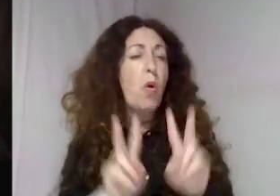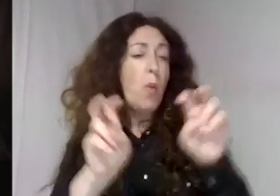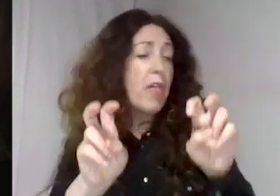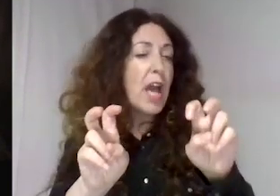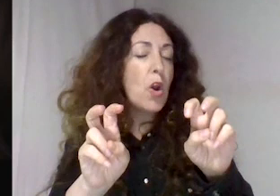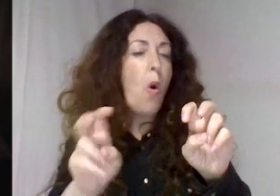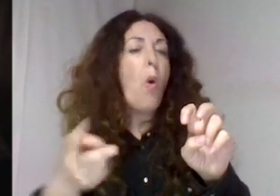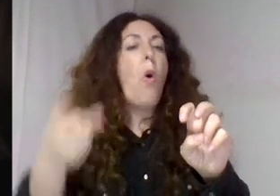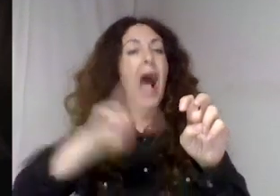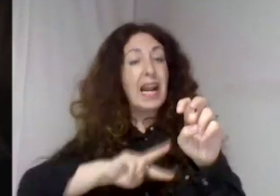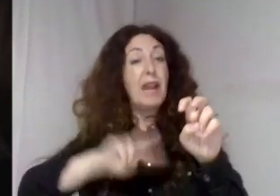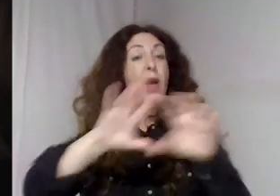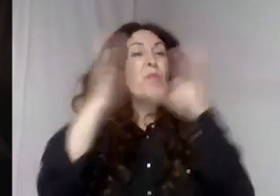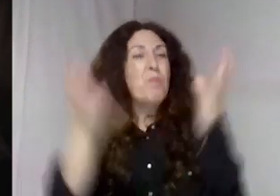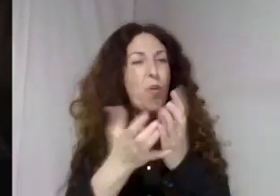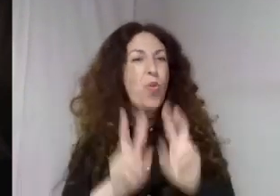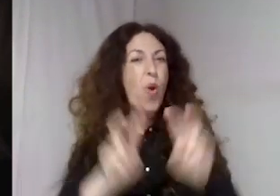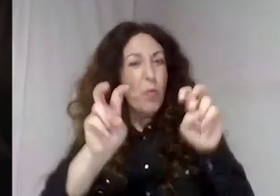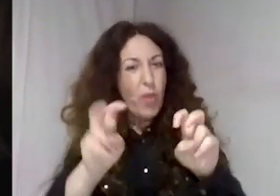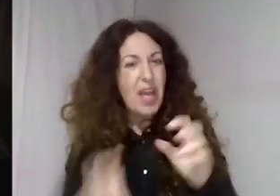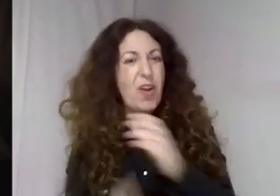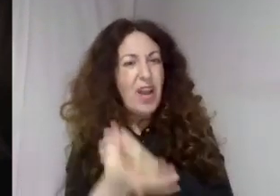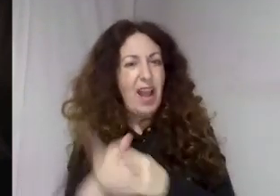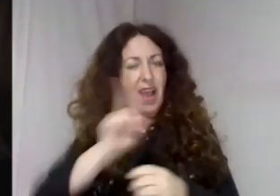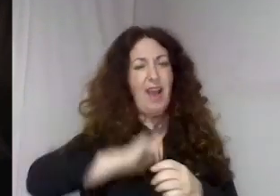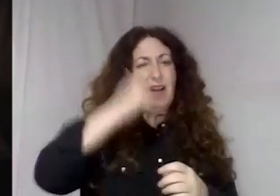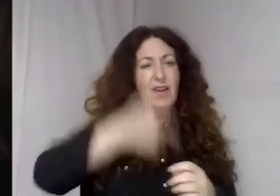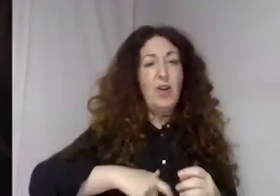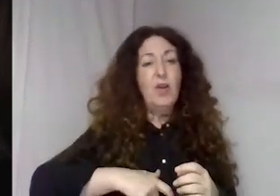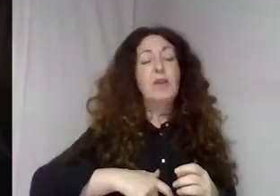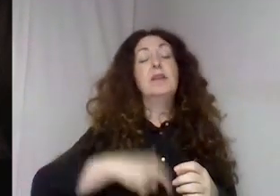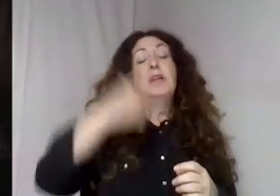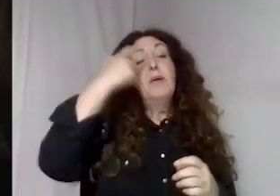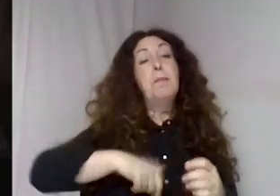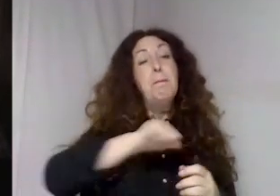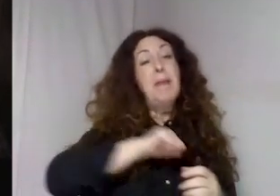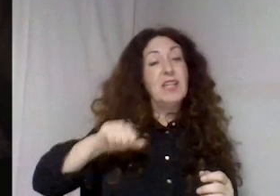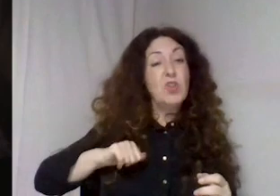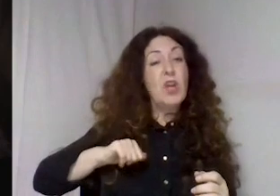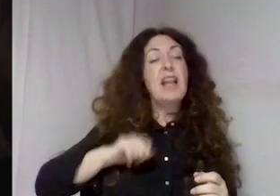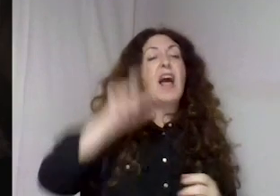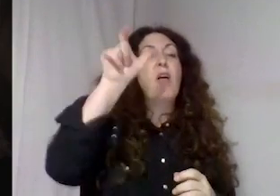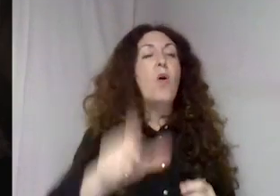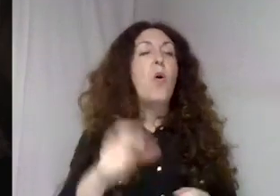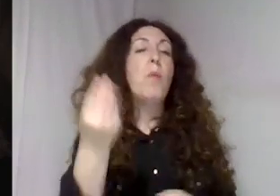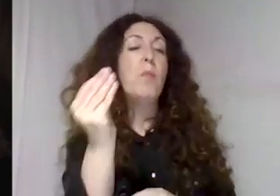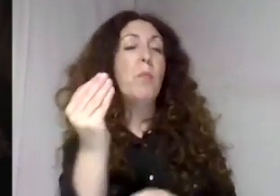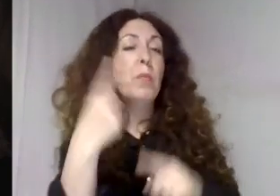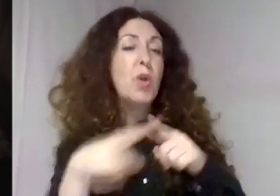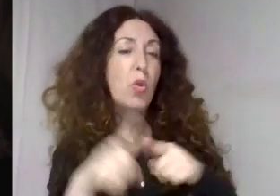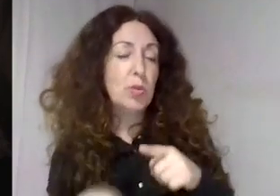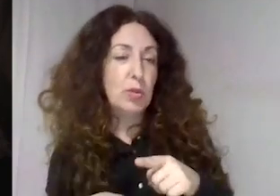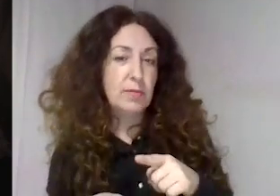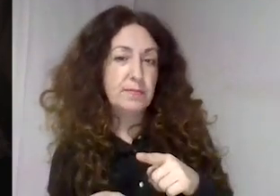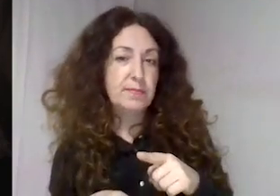subjetividad y el mundo moderno, o es al revés, es la subjetividad del mundo moderno que crea el producto. ¿Es el objeto el que